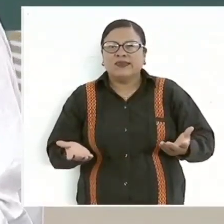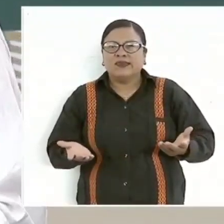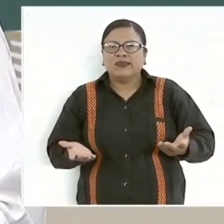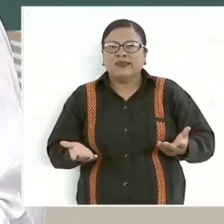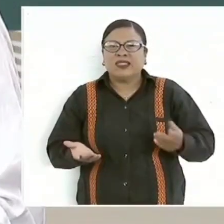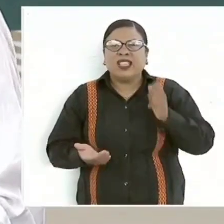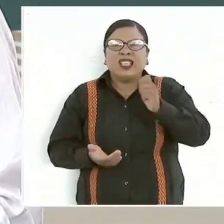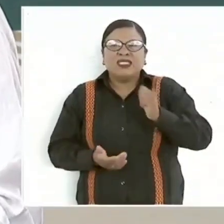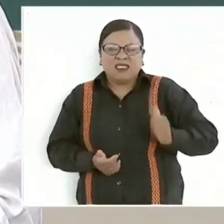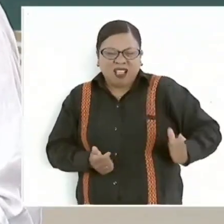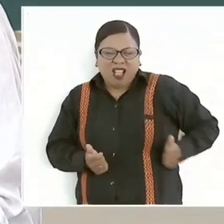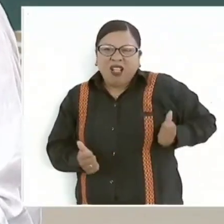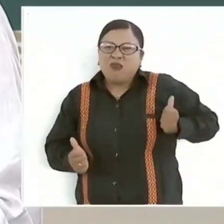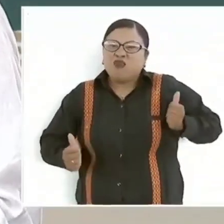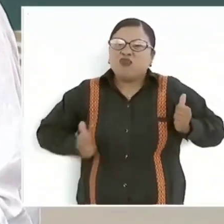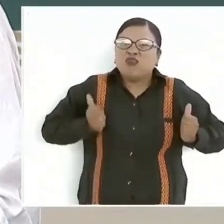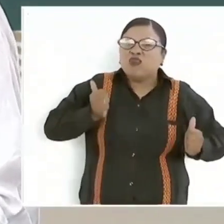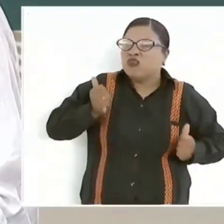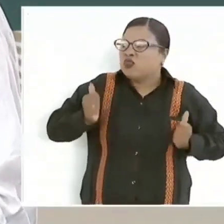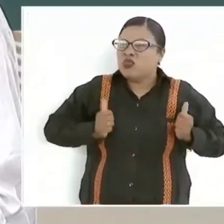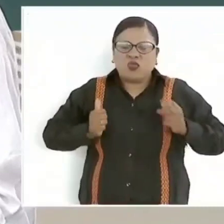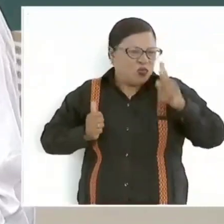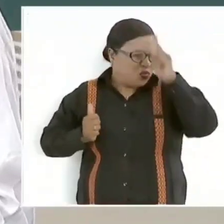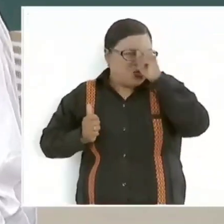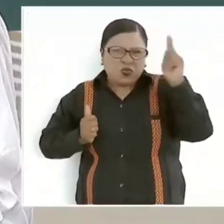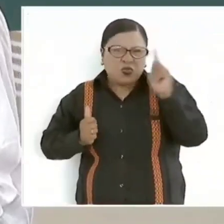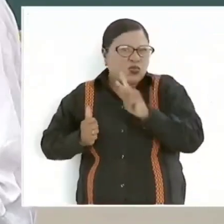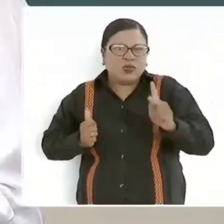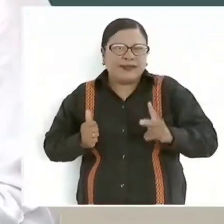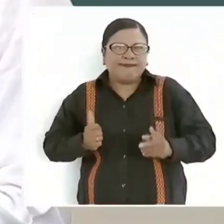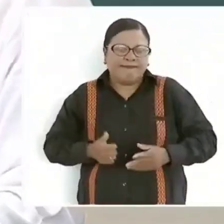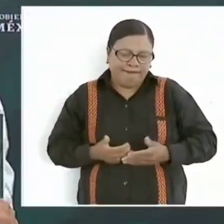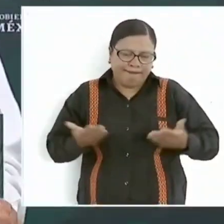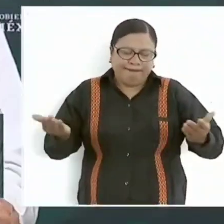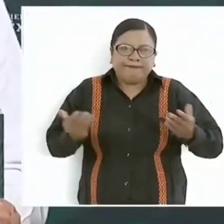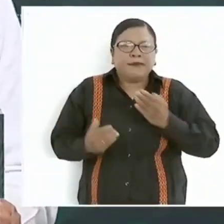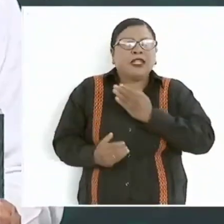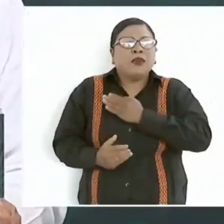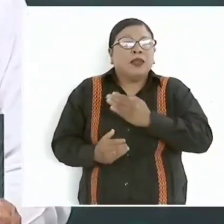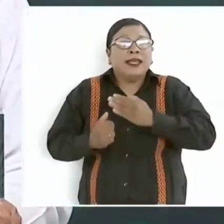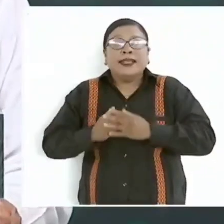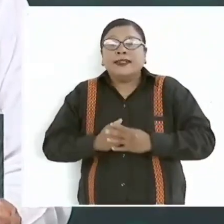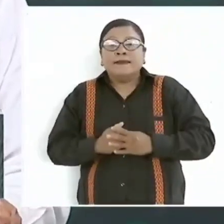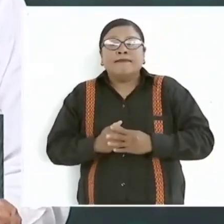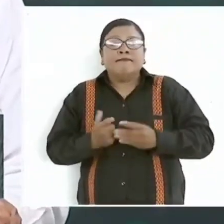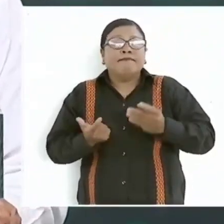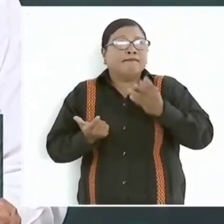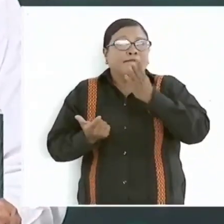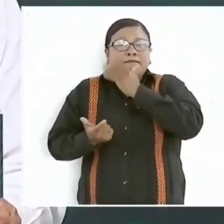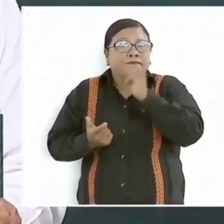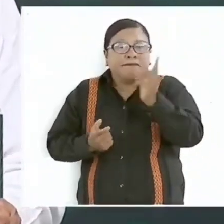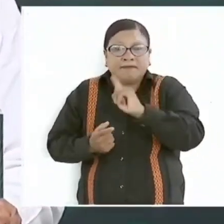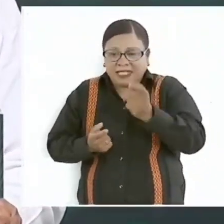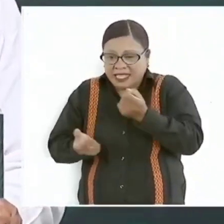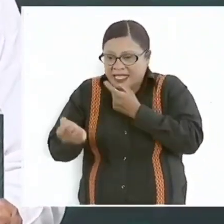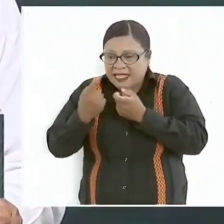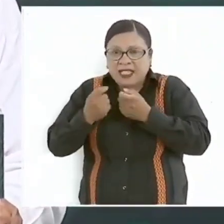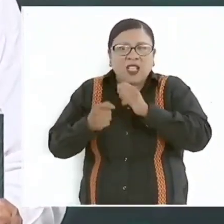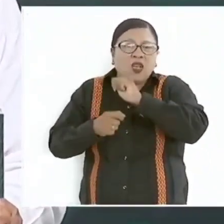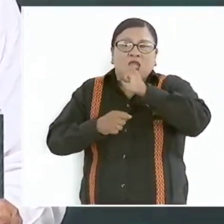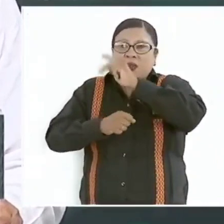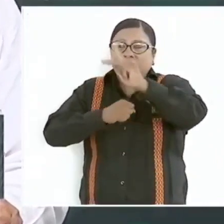un abuso extremo. Bueno, no se podían comprar medicamentos en el